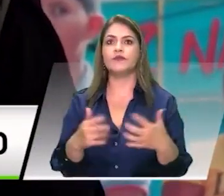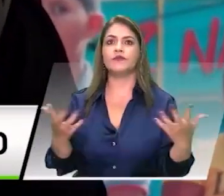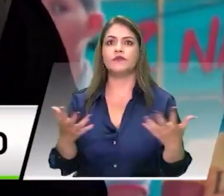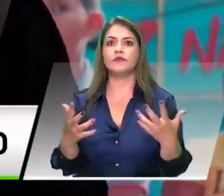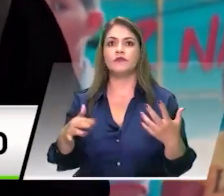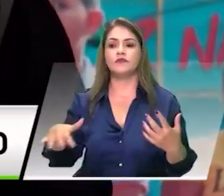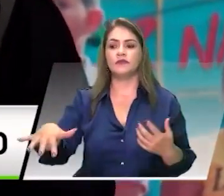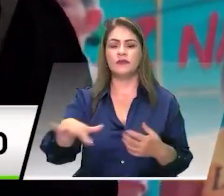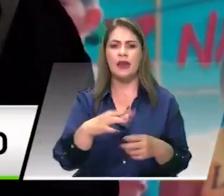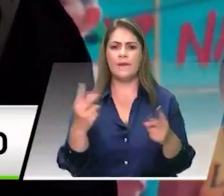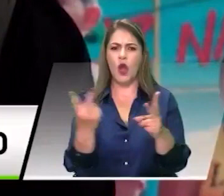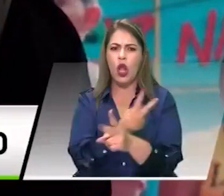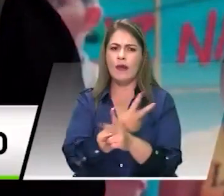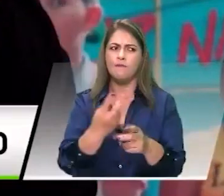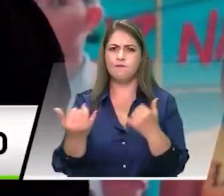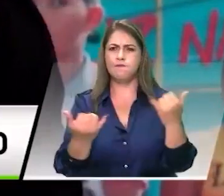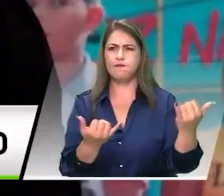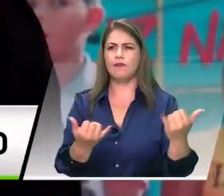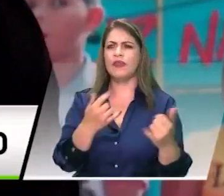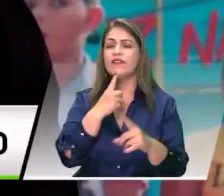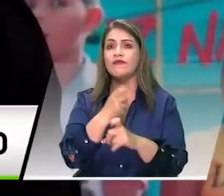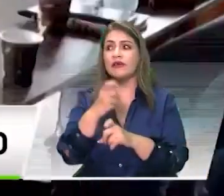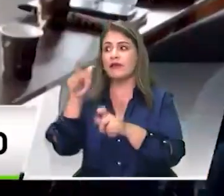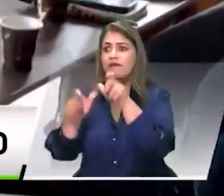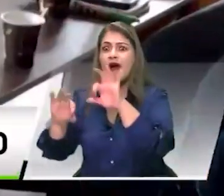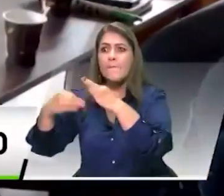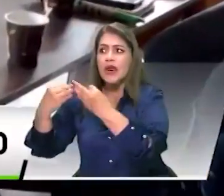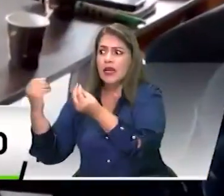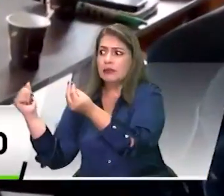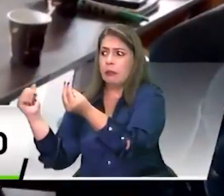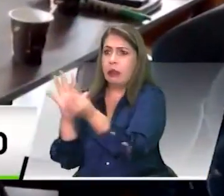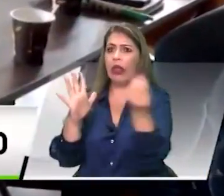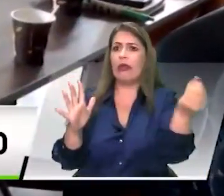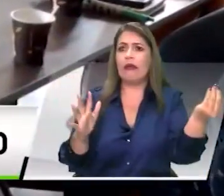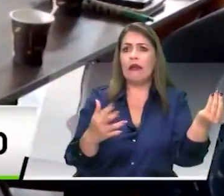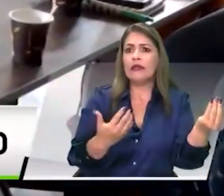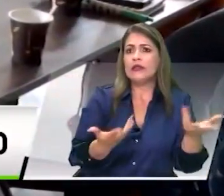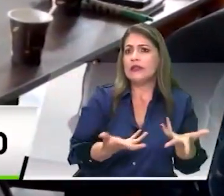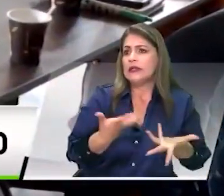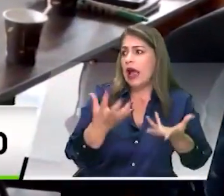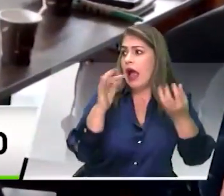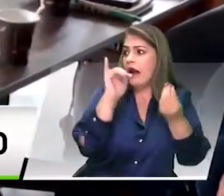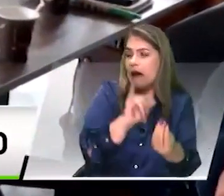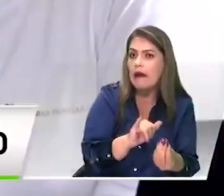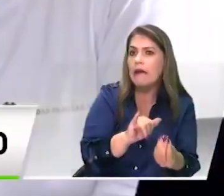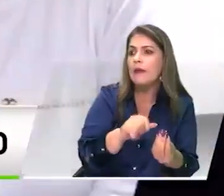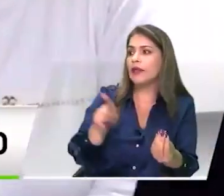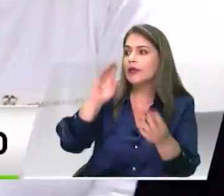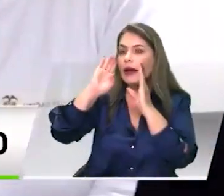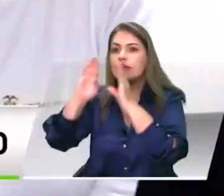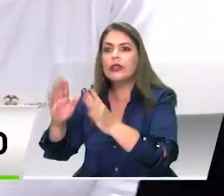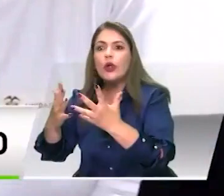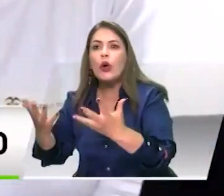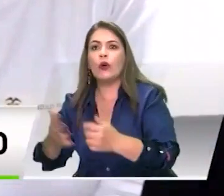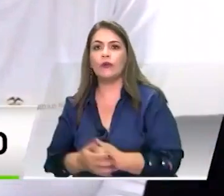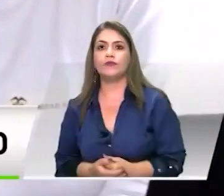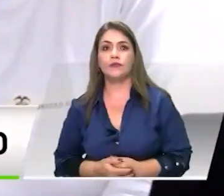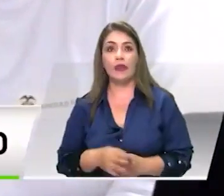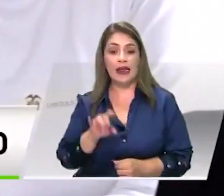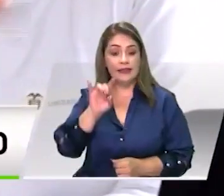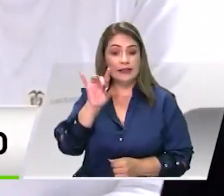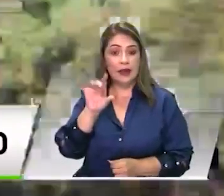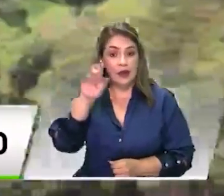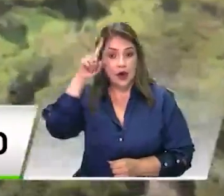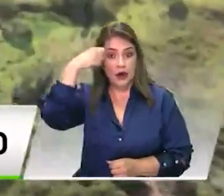conflicto, de donde se nos han desplazado las comunidades. Desde este sábado, la gobernación de Antioquia apoyará humanitariamente a los